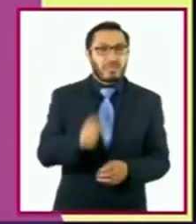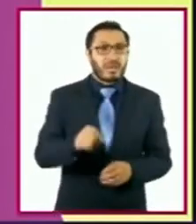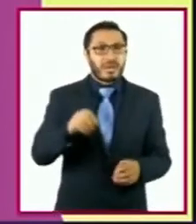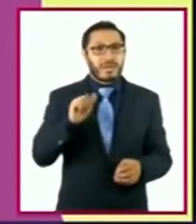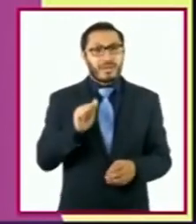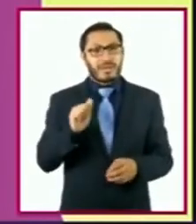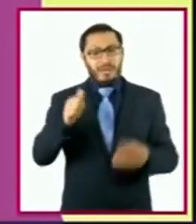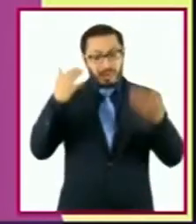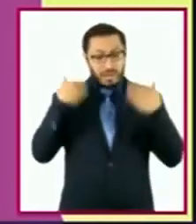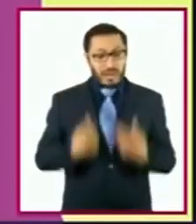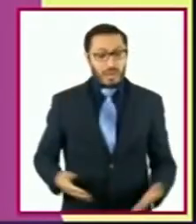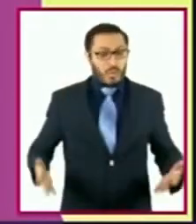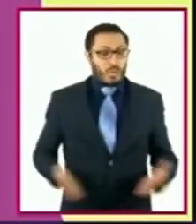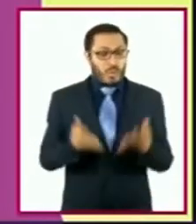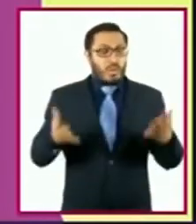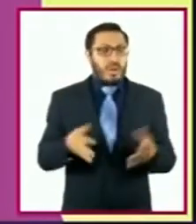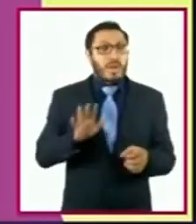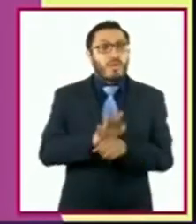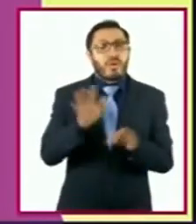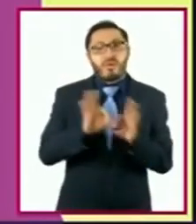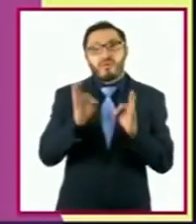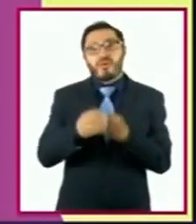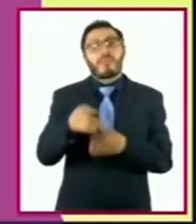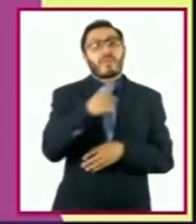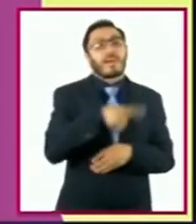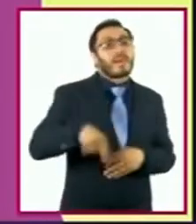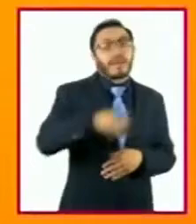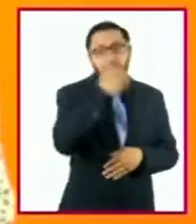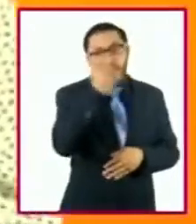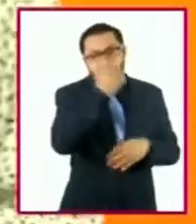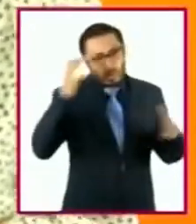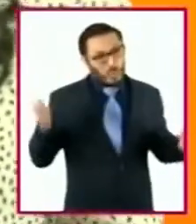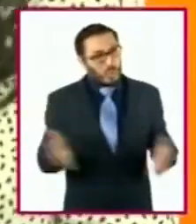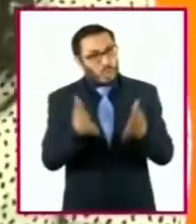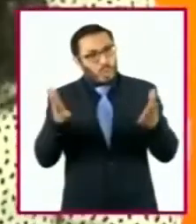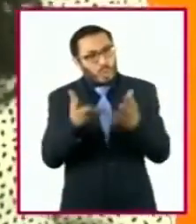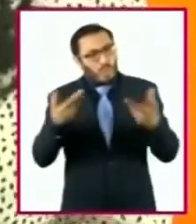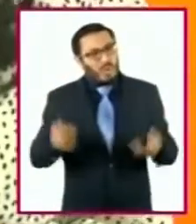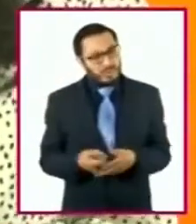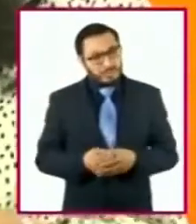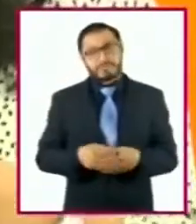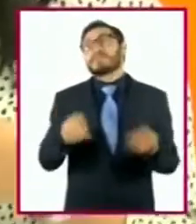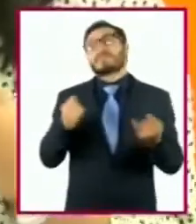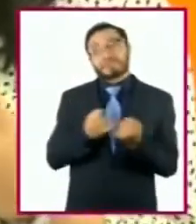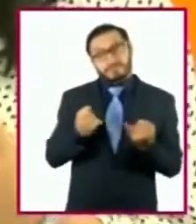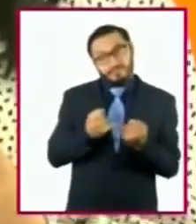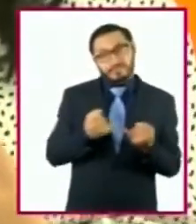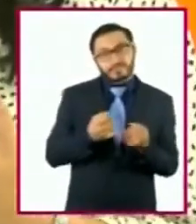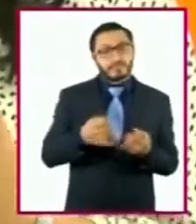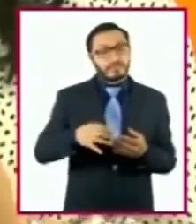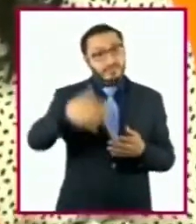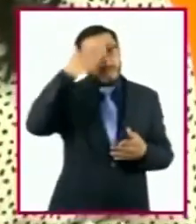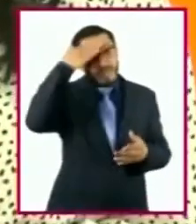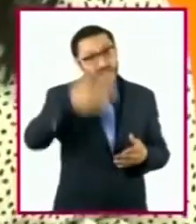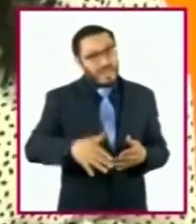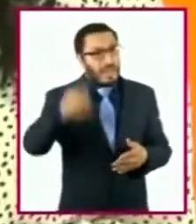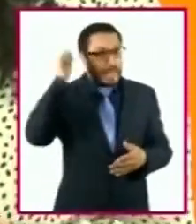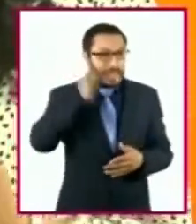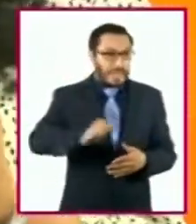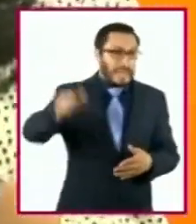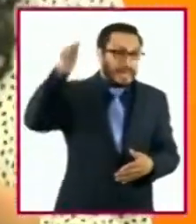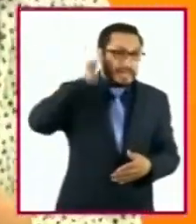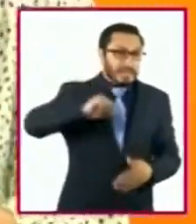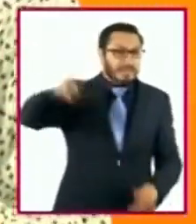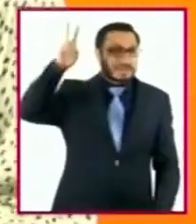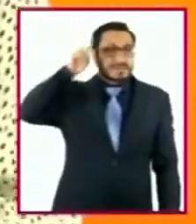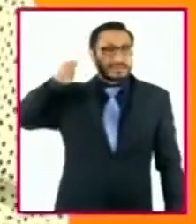de qué forma los estudiantes pueden cultivarla? Pues de esta manera, sabiendo que siempre pueden soñar y